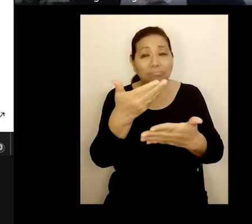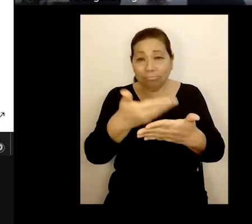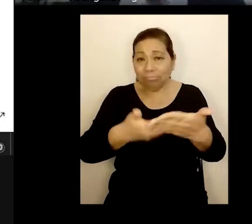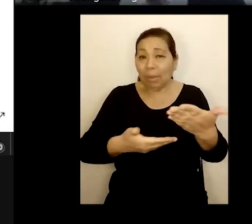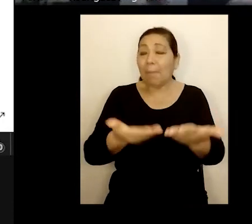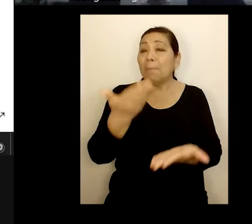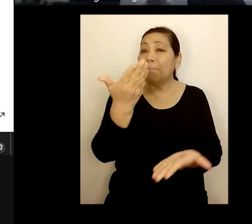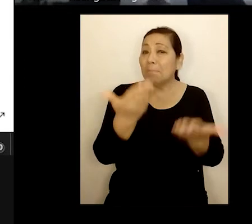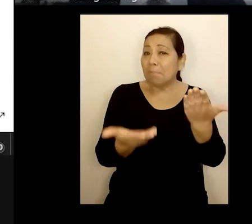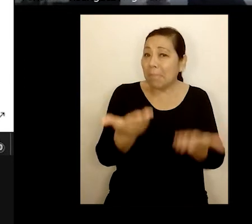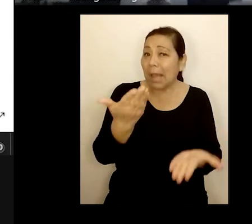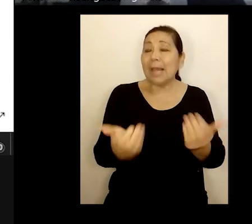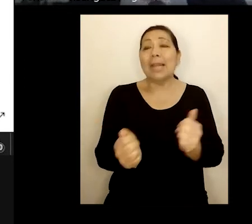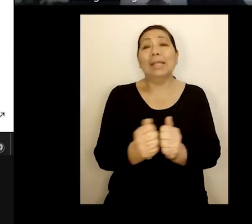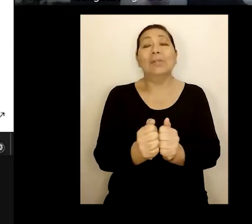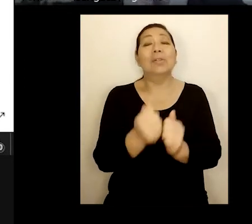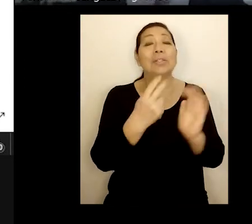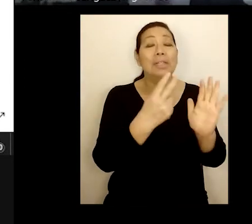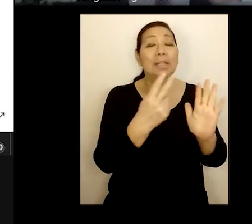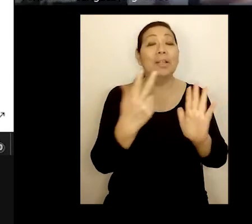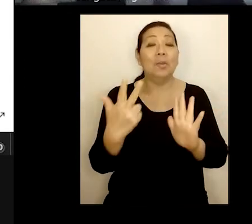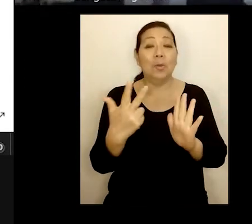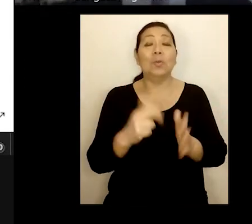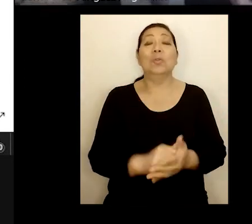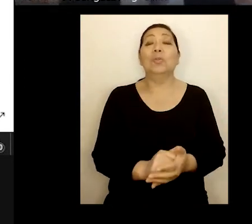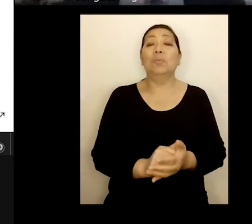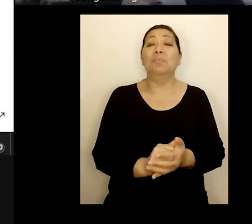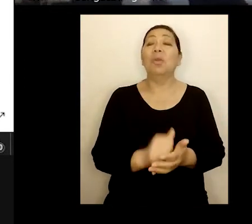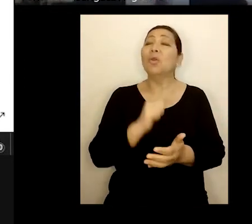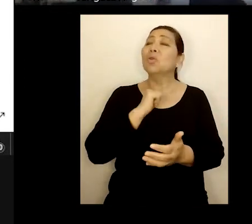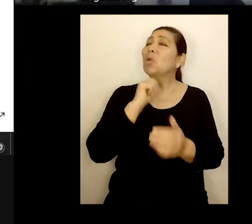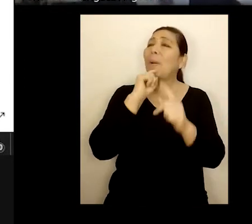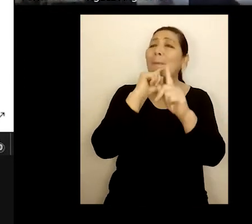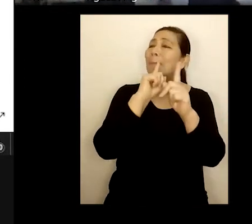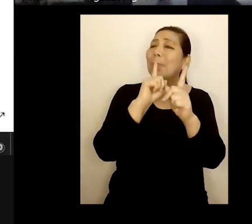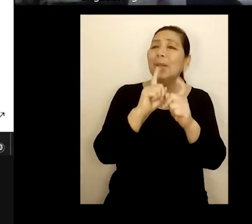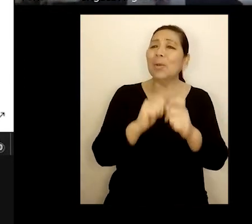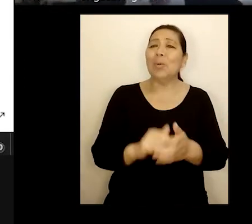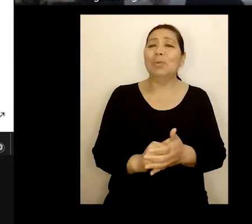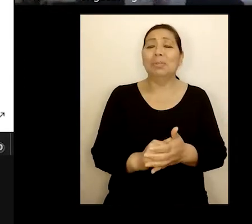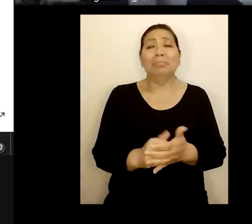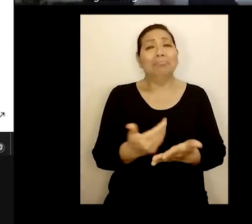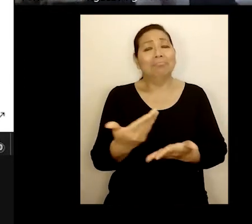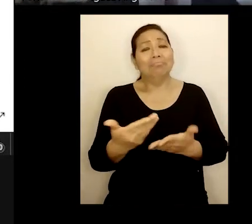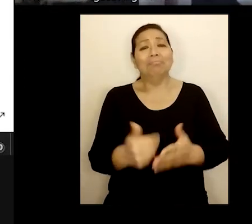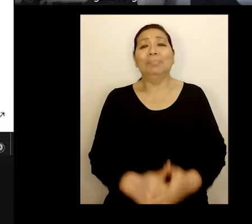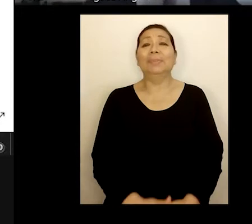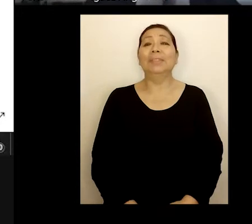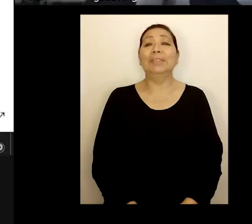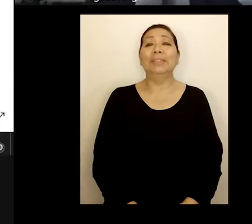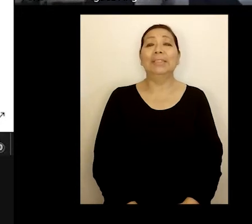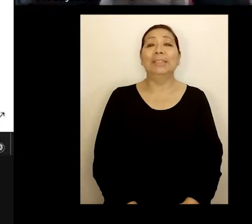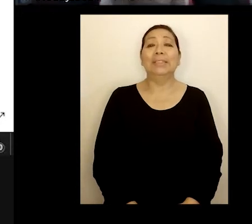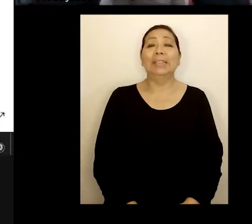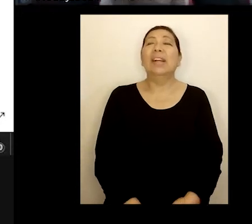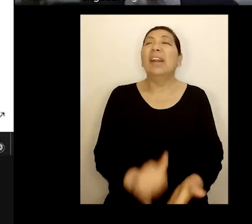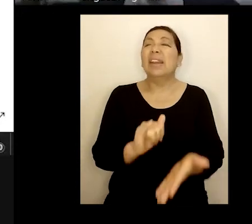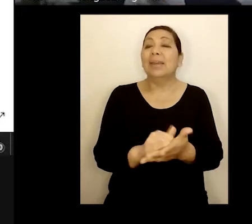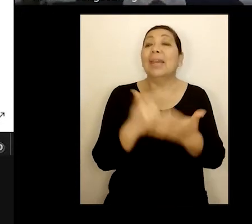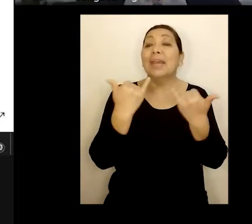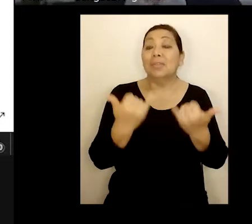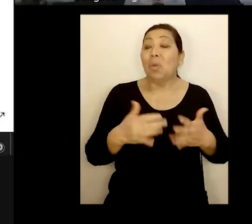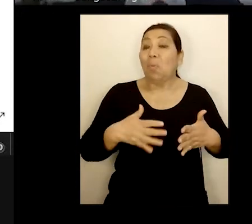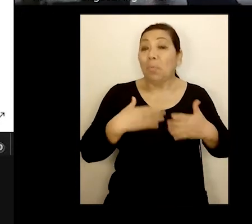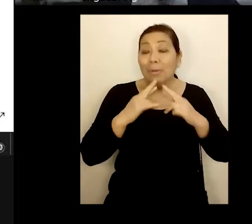y balance, y restó los saldos de la cuenta 78. Yo me pregunto, señor magistrado, si no voy a seguir, si esto